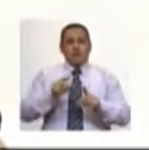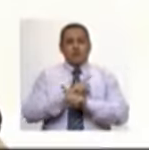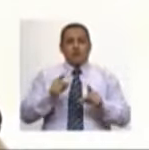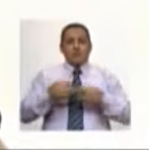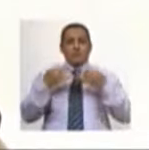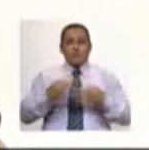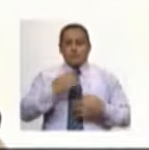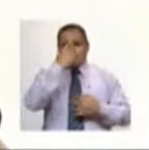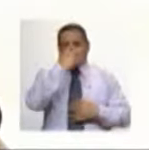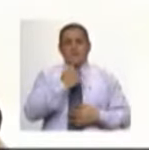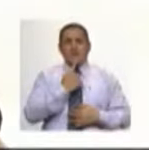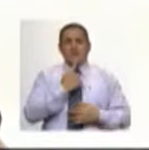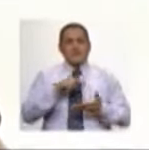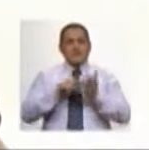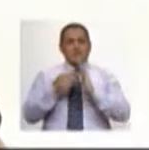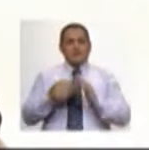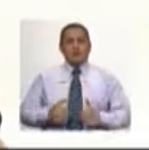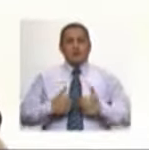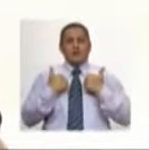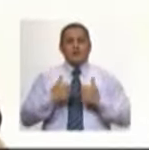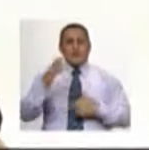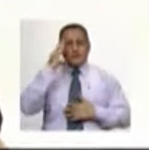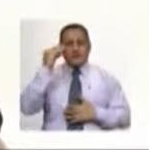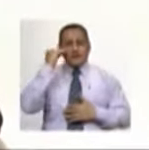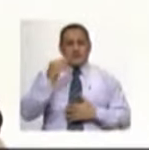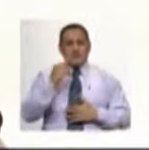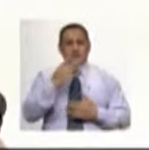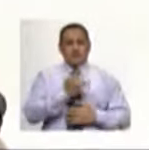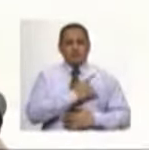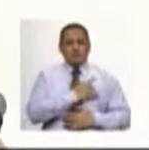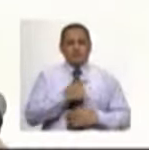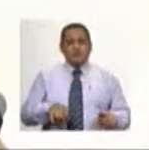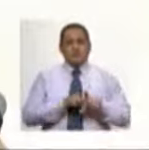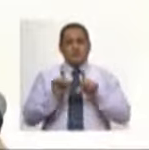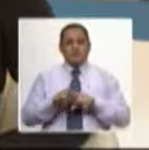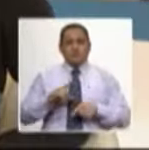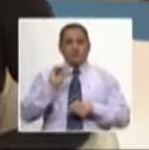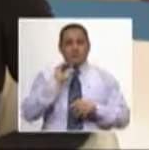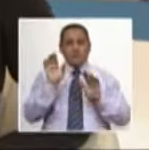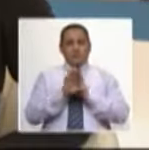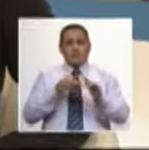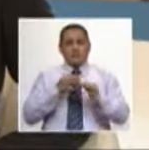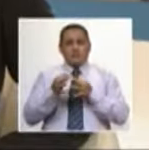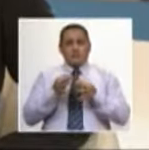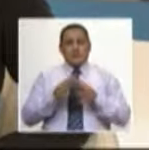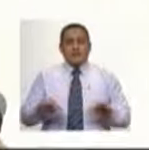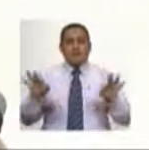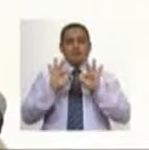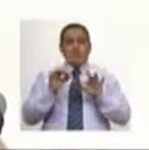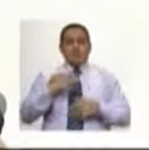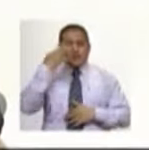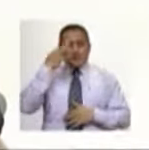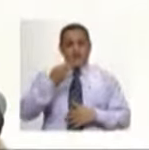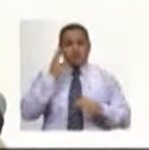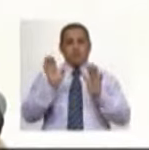cumplían el perfil en cuanto a trayectoria democrática, trayectoria académica, profesional. Bueno, pues un poco lo mínimo también, ¿no? Sí, por supuesto, considerando además